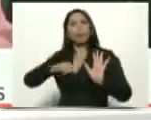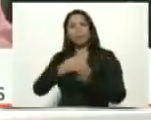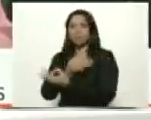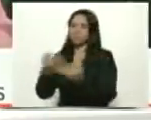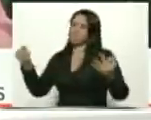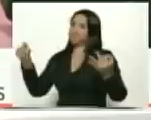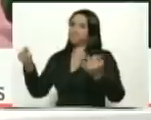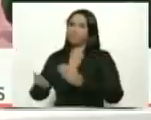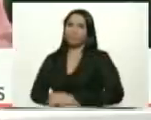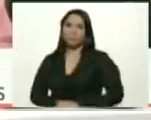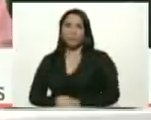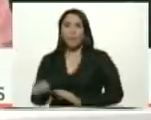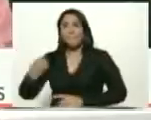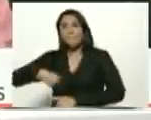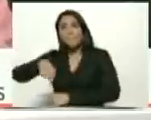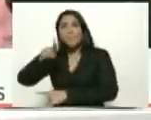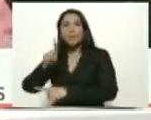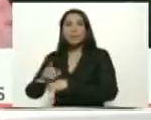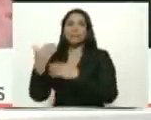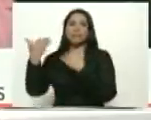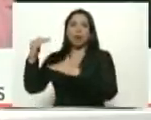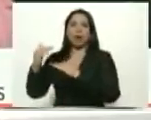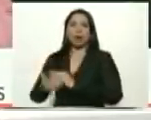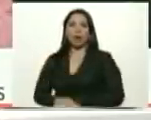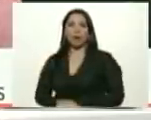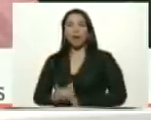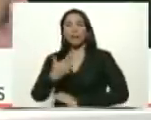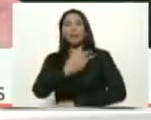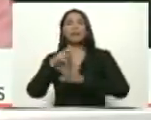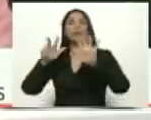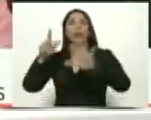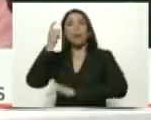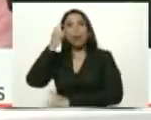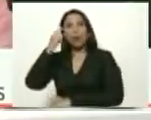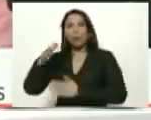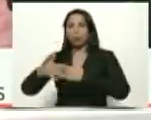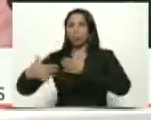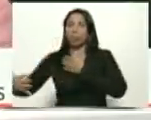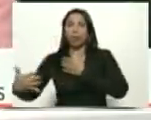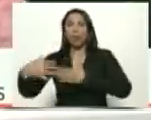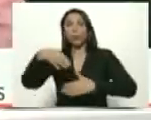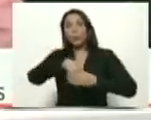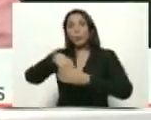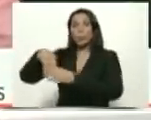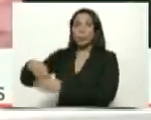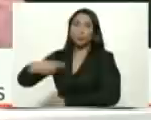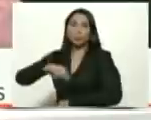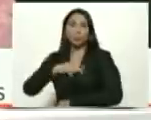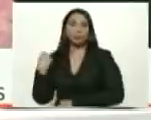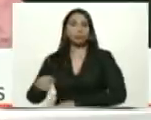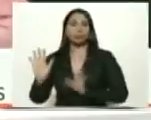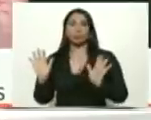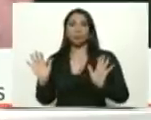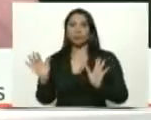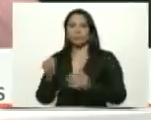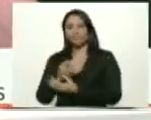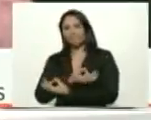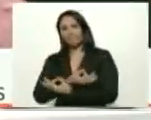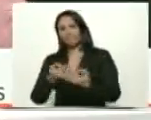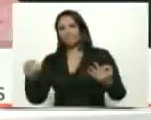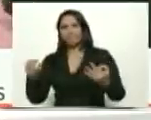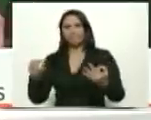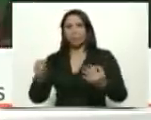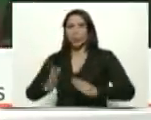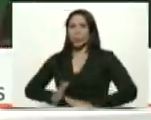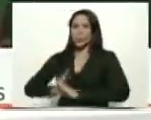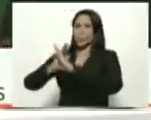exitosos en esta primera fase de estos 38 días de la cuarentena. Hemos tenido éxito en